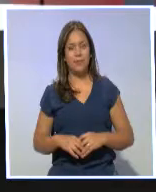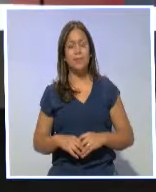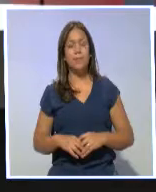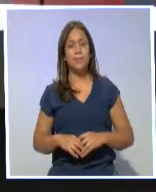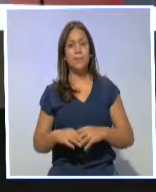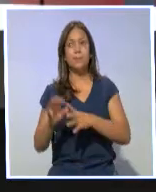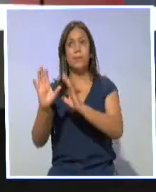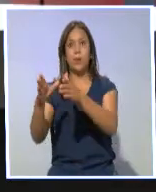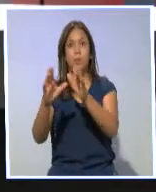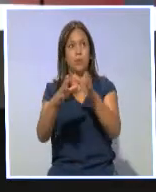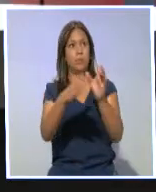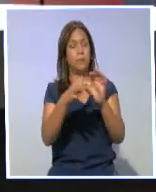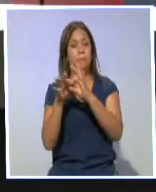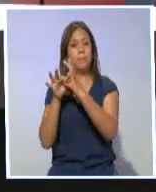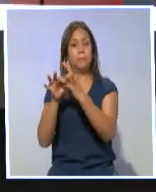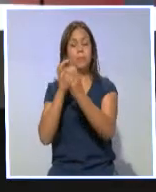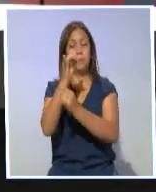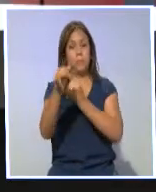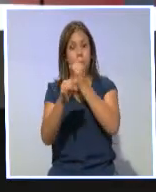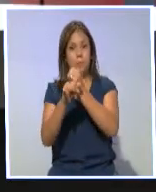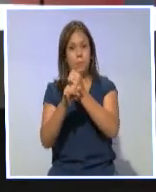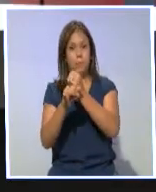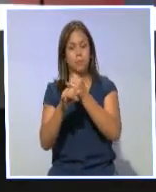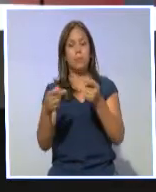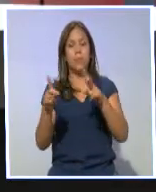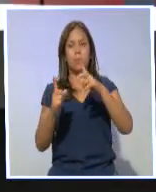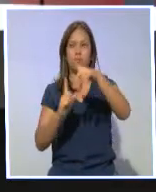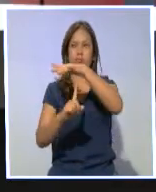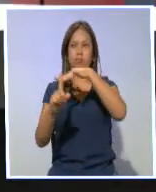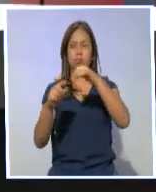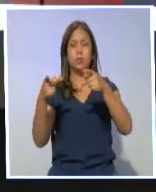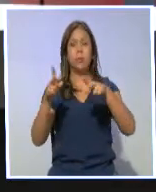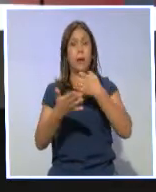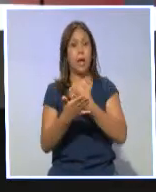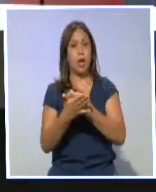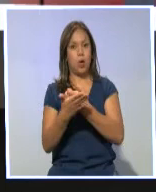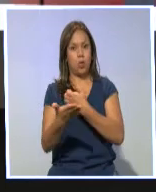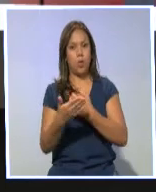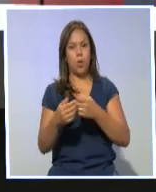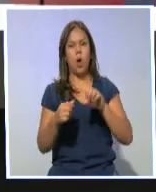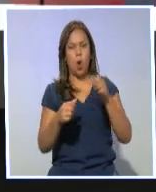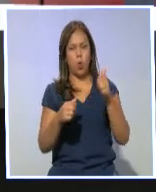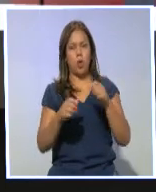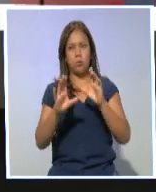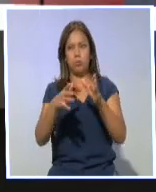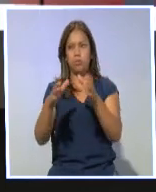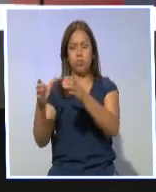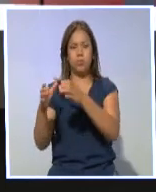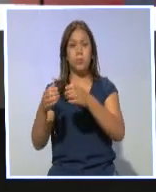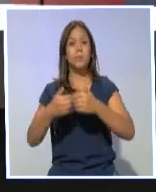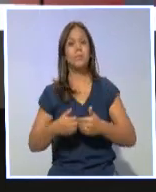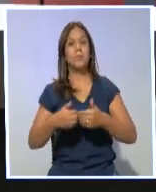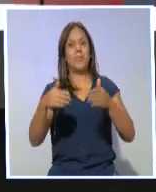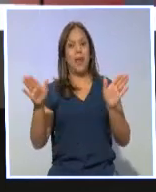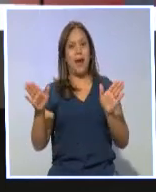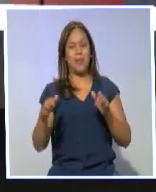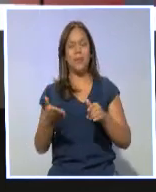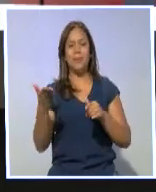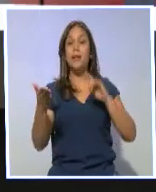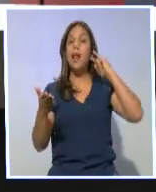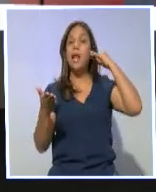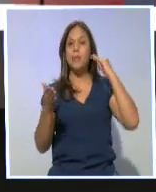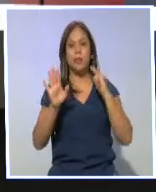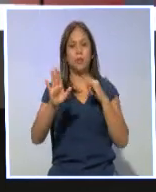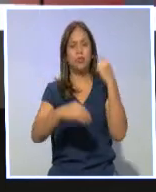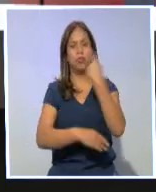las comisiones de Relaciones Internacionales, Biodiversidad, Régimen Económico, entre otras, abrieron sus puertas a las niñas en su